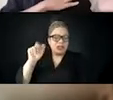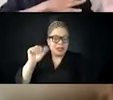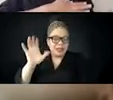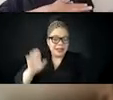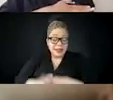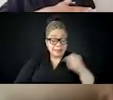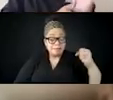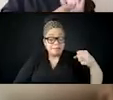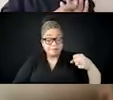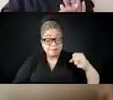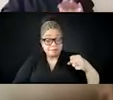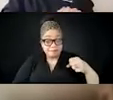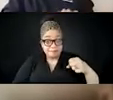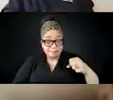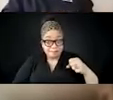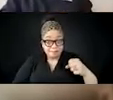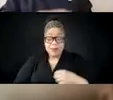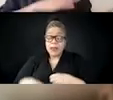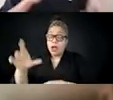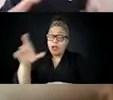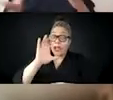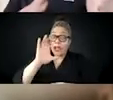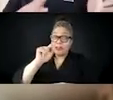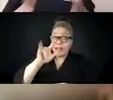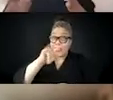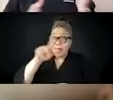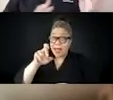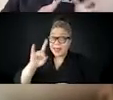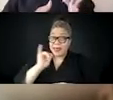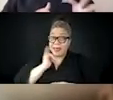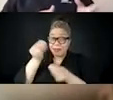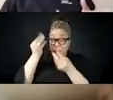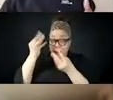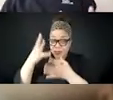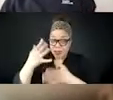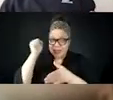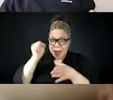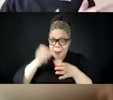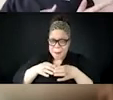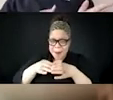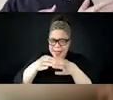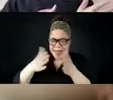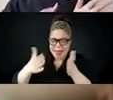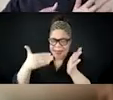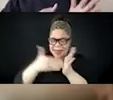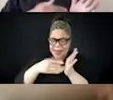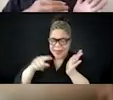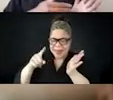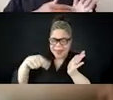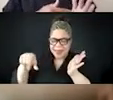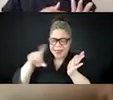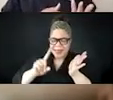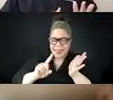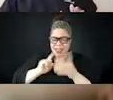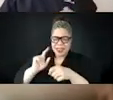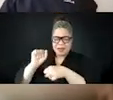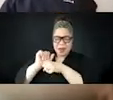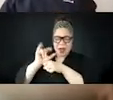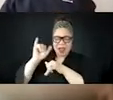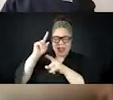desinformación y socializada empleando el uso estratégico de identidades raciales o étnicas falsificadas